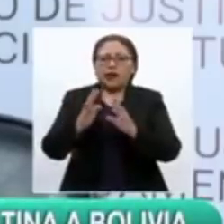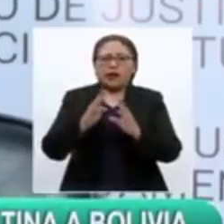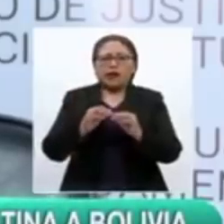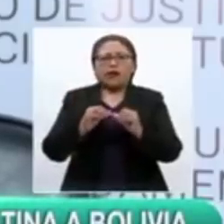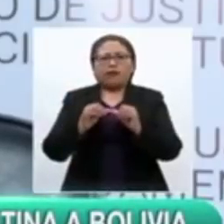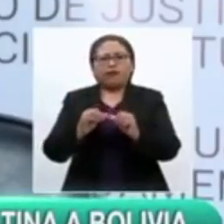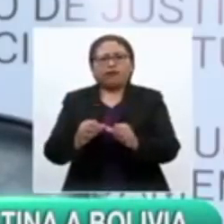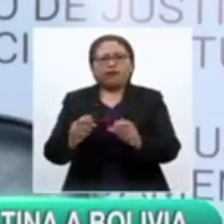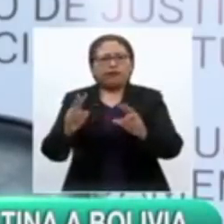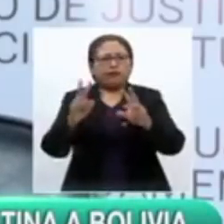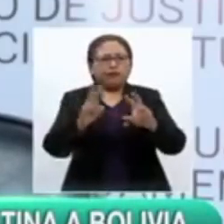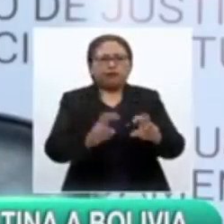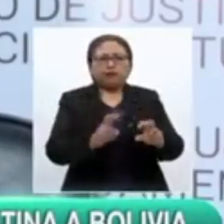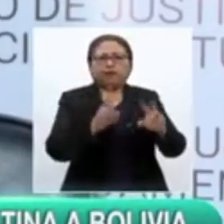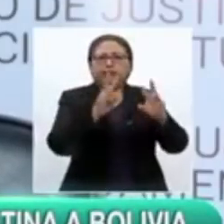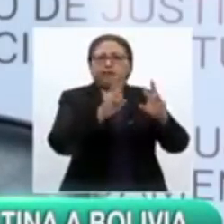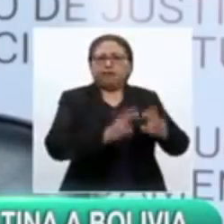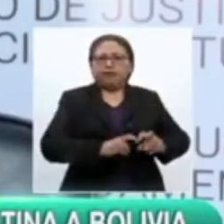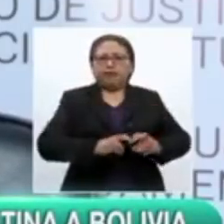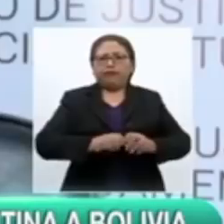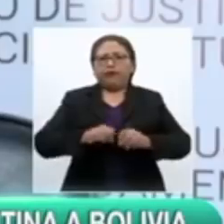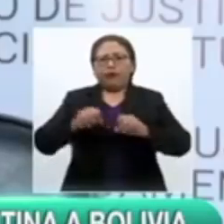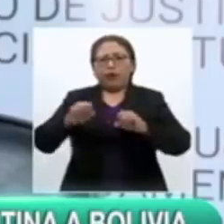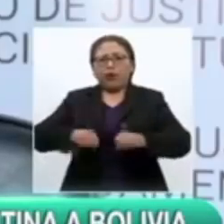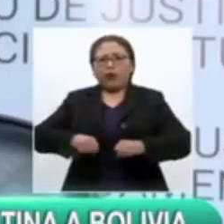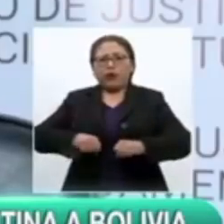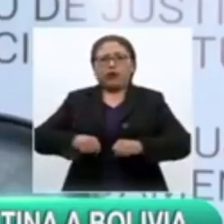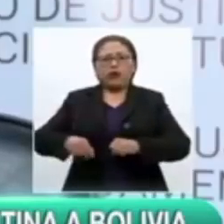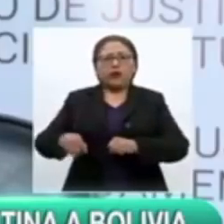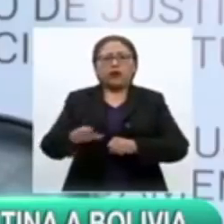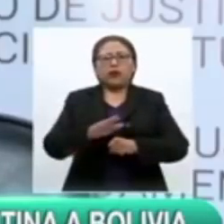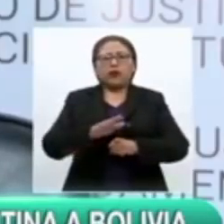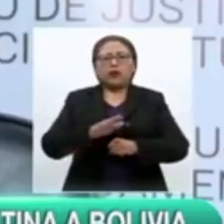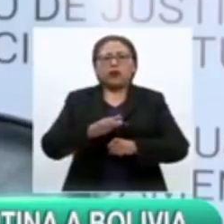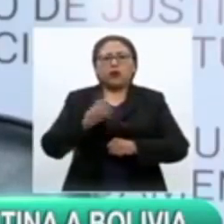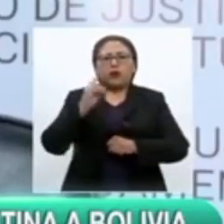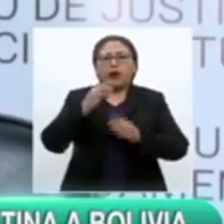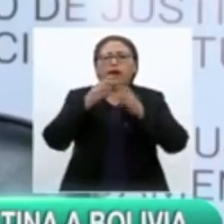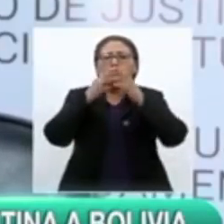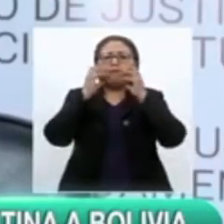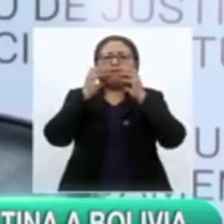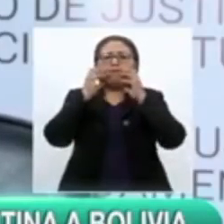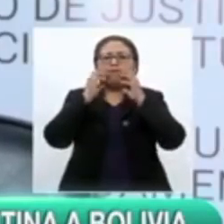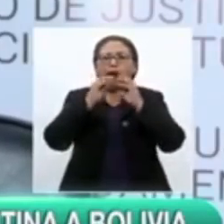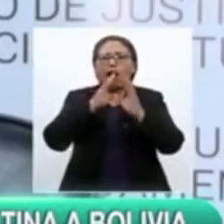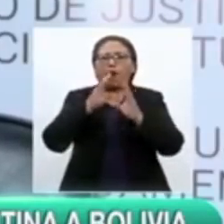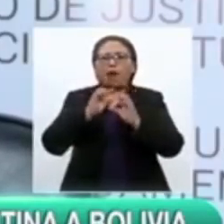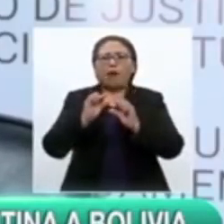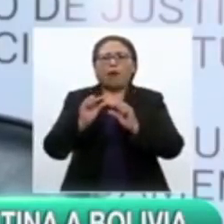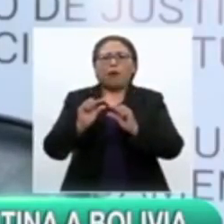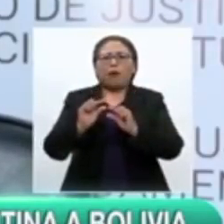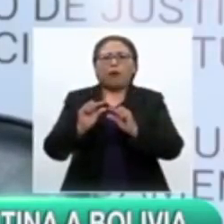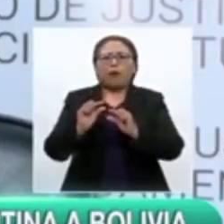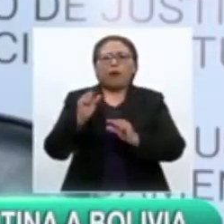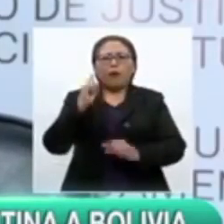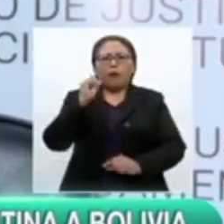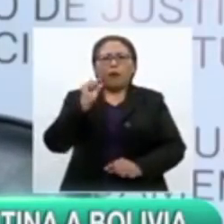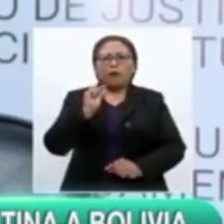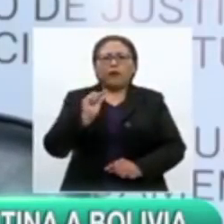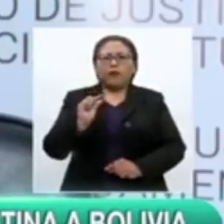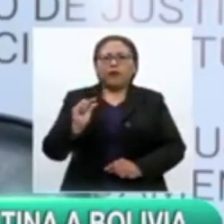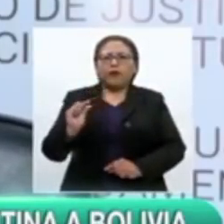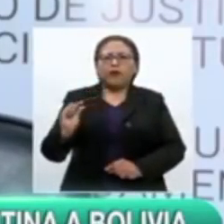su gobierno y defensa, que seguramente determinarán los autores materiales intelectuales de estos ilícitos y la